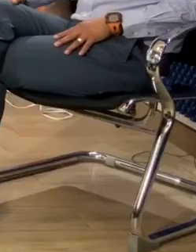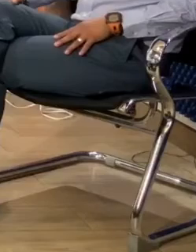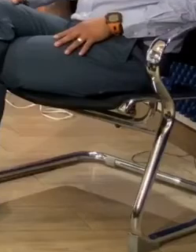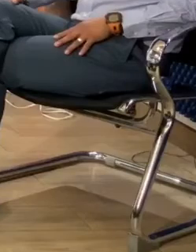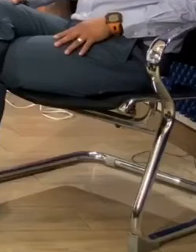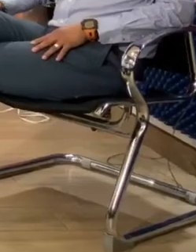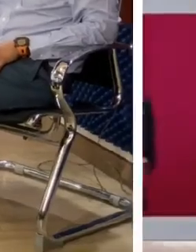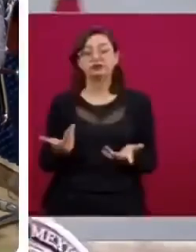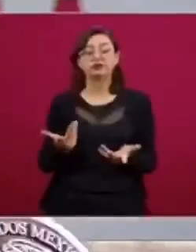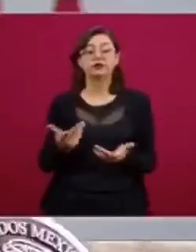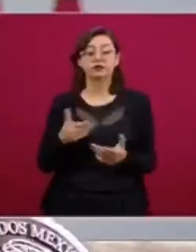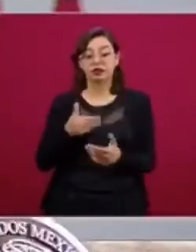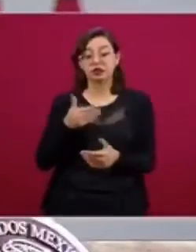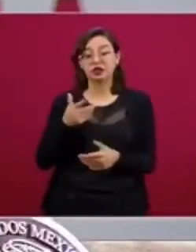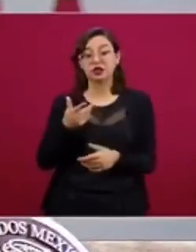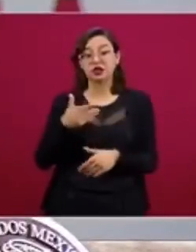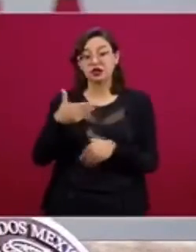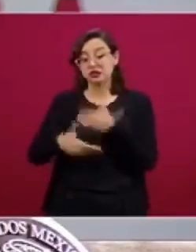que el ser humano